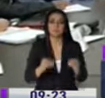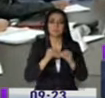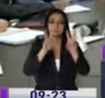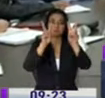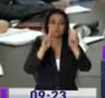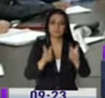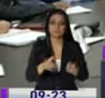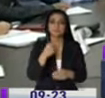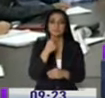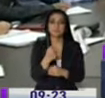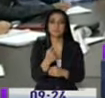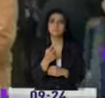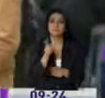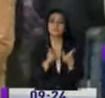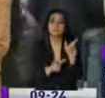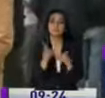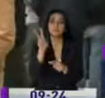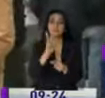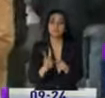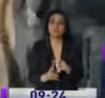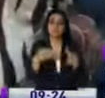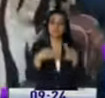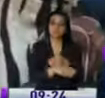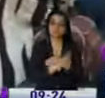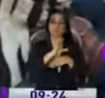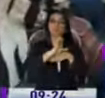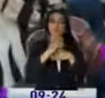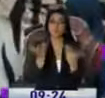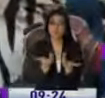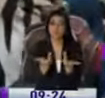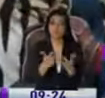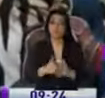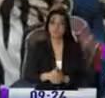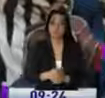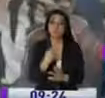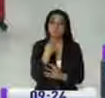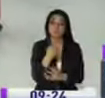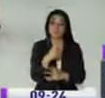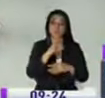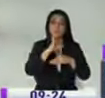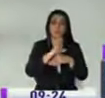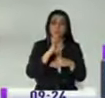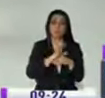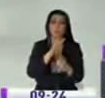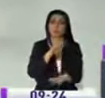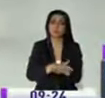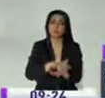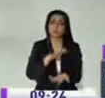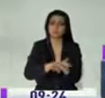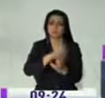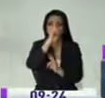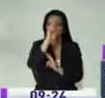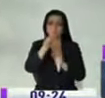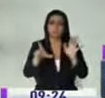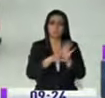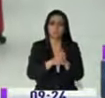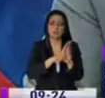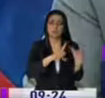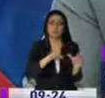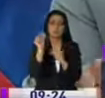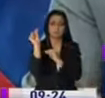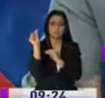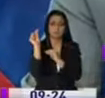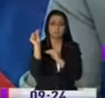se refirió al ingreso de ciudadanos venezolanos al país, mencionando que Ecuador respeta la ley de movilidad